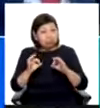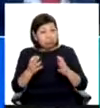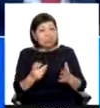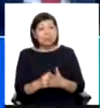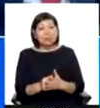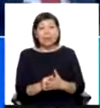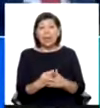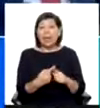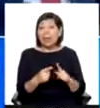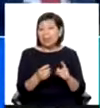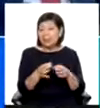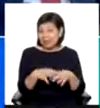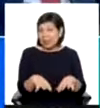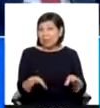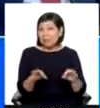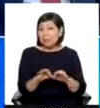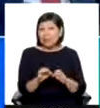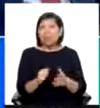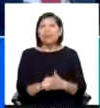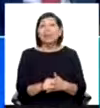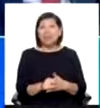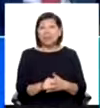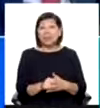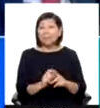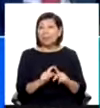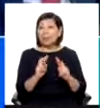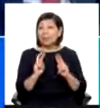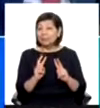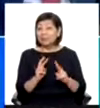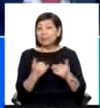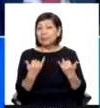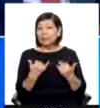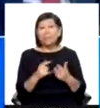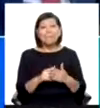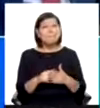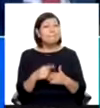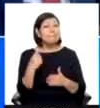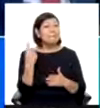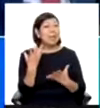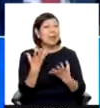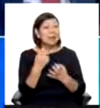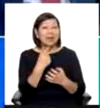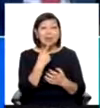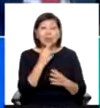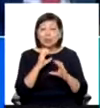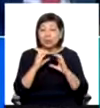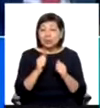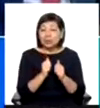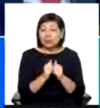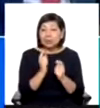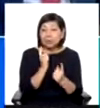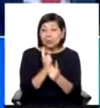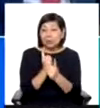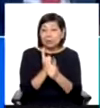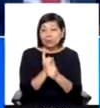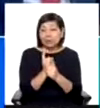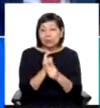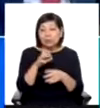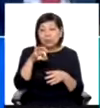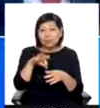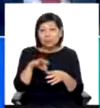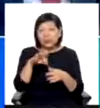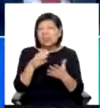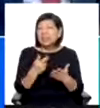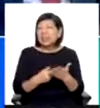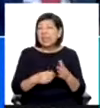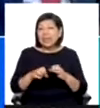son a veces más importantes que las hortalizas, ¿no? Vamos a hablar de esto. Primero, quisiéramos conversar y enfocarnos un poco sobre estas super semillas.